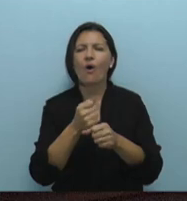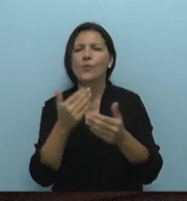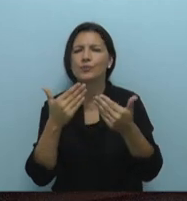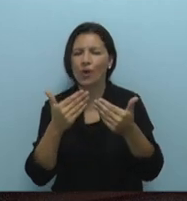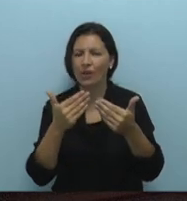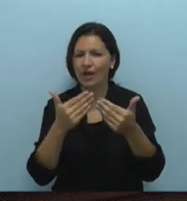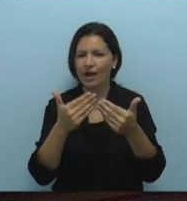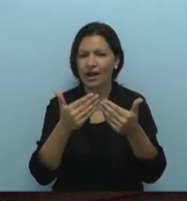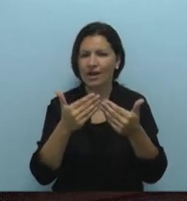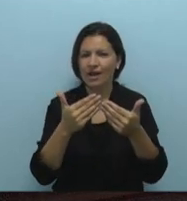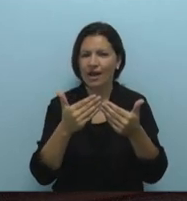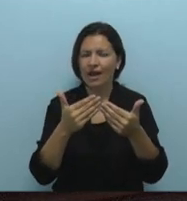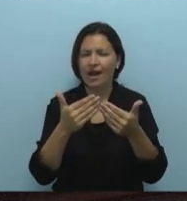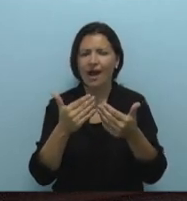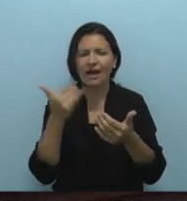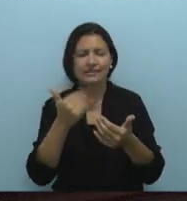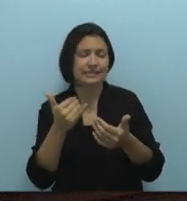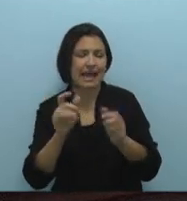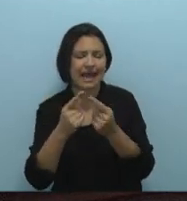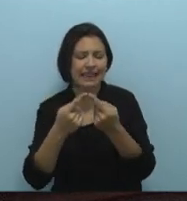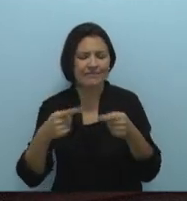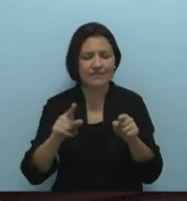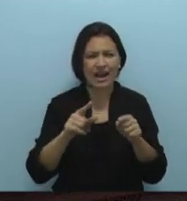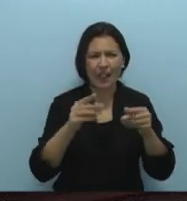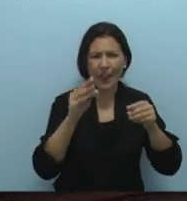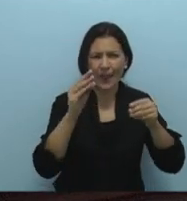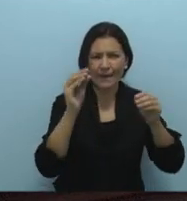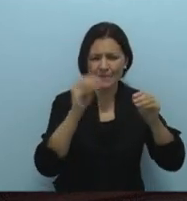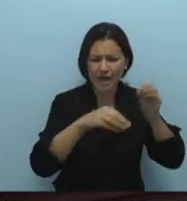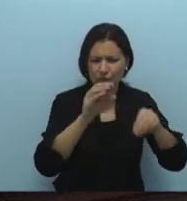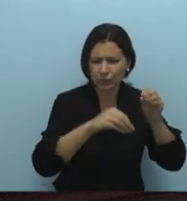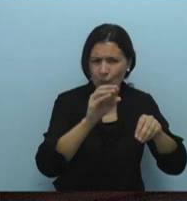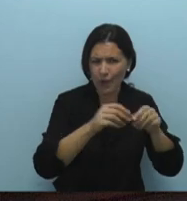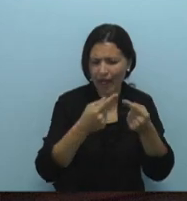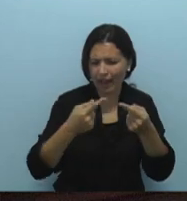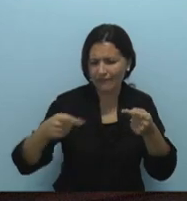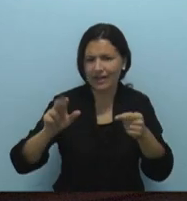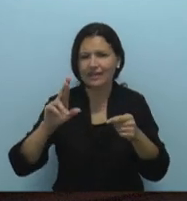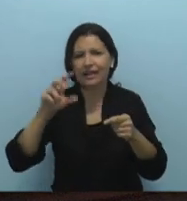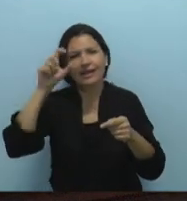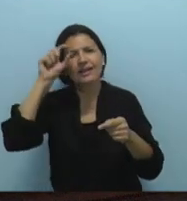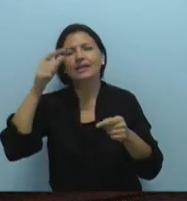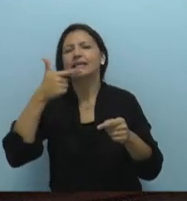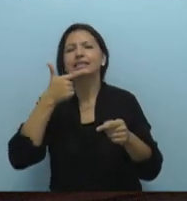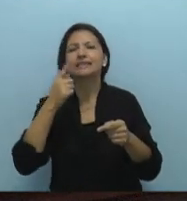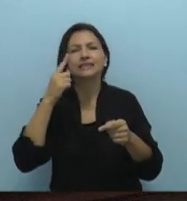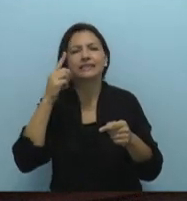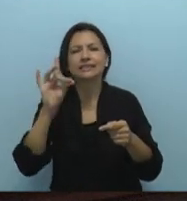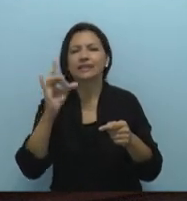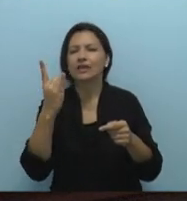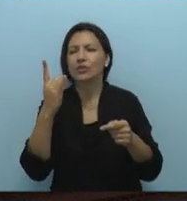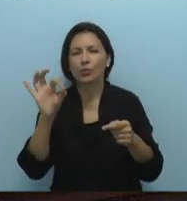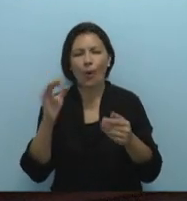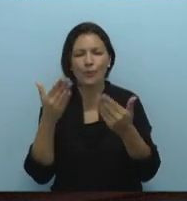son residuos, si las separamos, si las reutilizamos, y se pueden convertir en un producto, en un